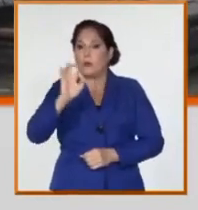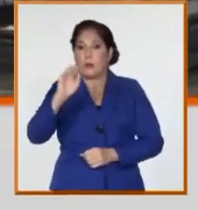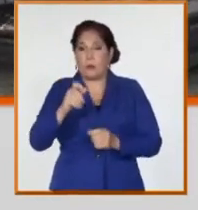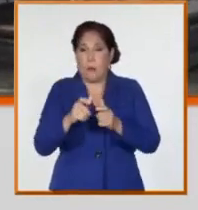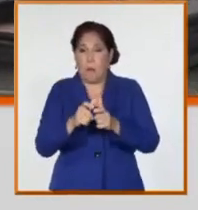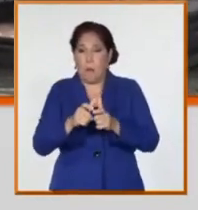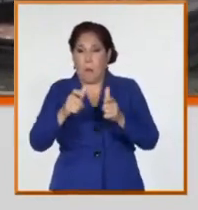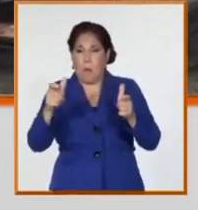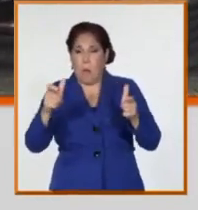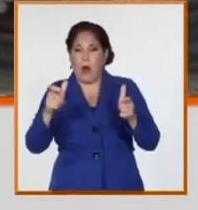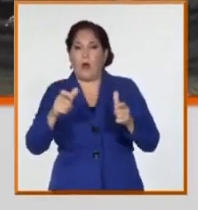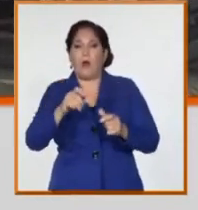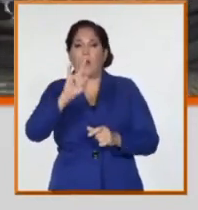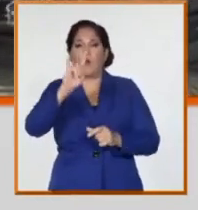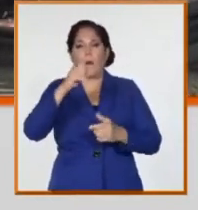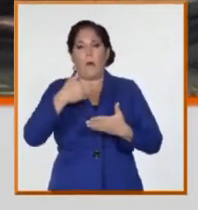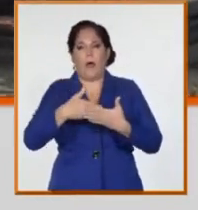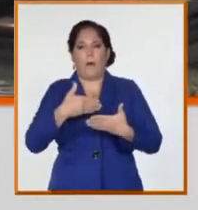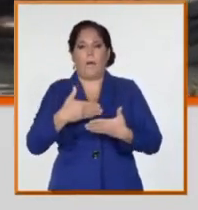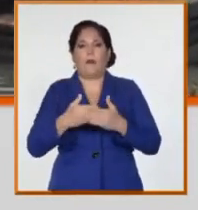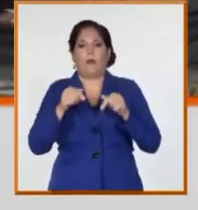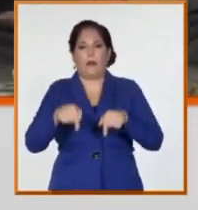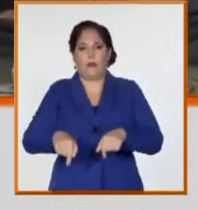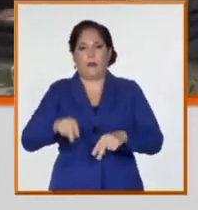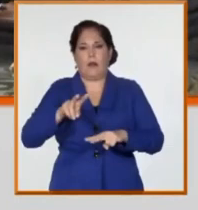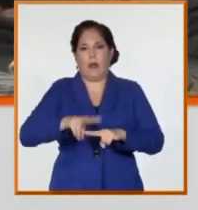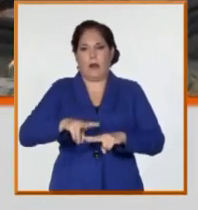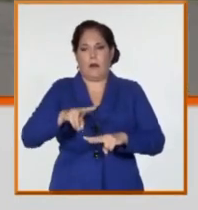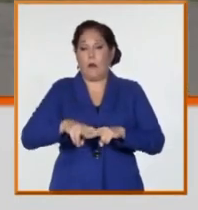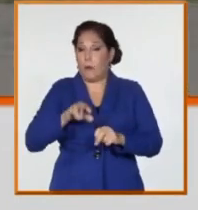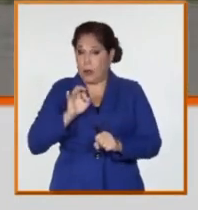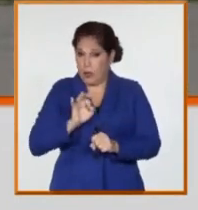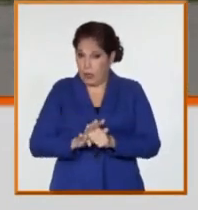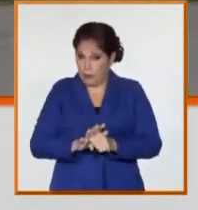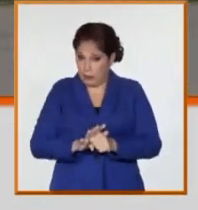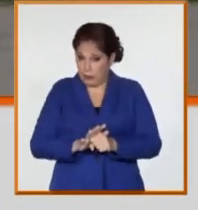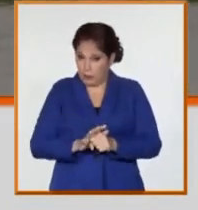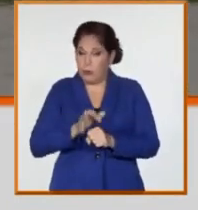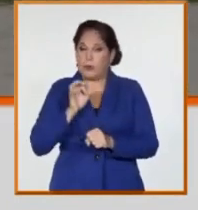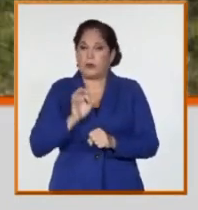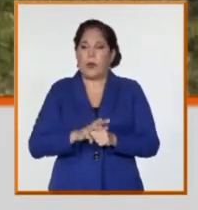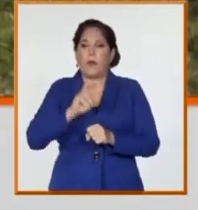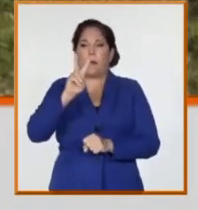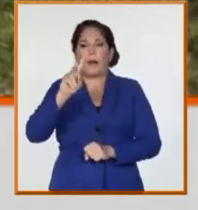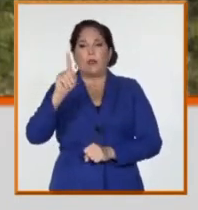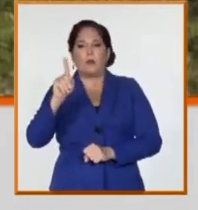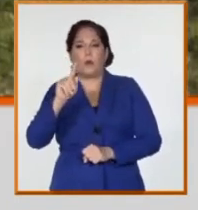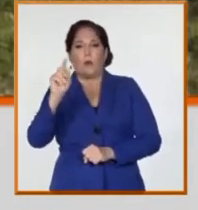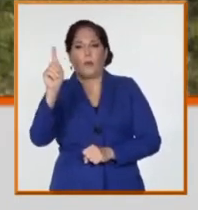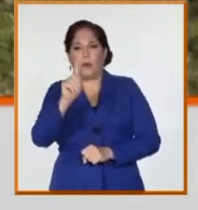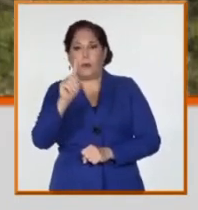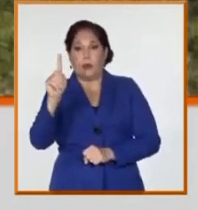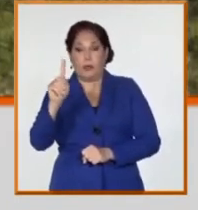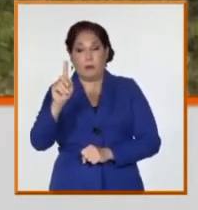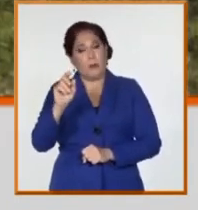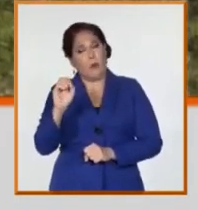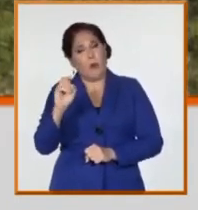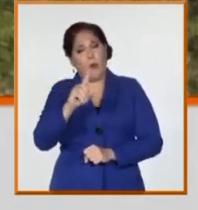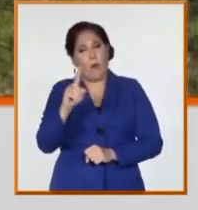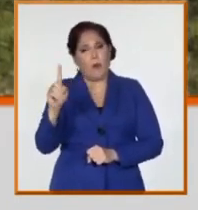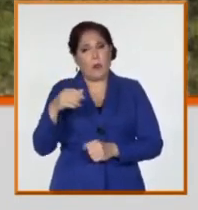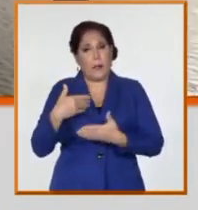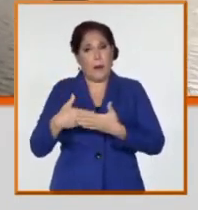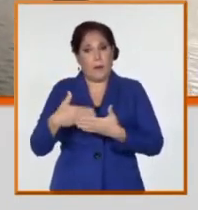se concentraba las en nueve empresas que tenemos aquí en la Habana cuando empezaron cuando empezamos de un veintiuno un once estaba en las empresas la Habana